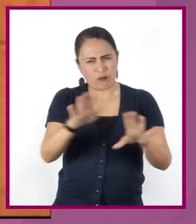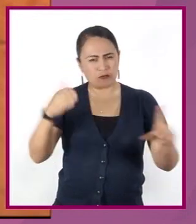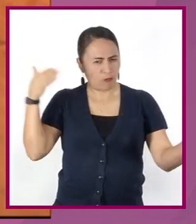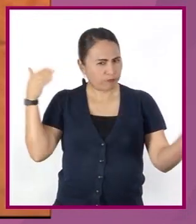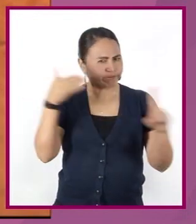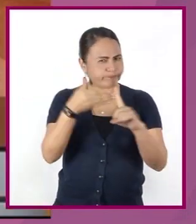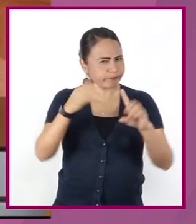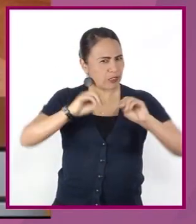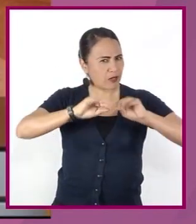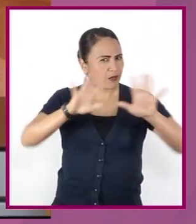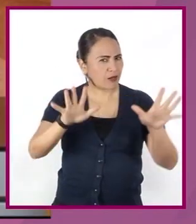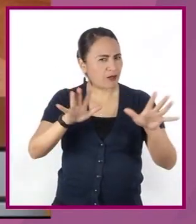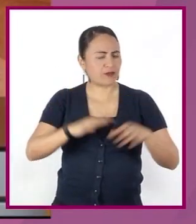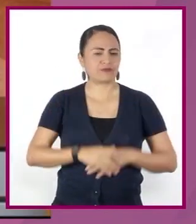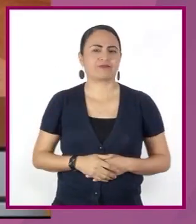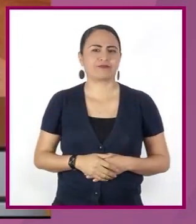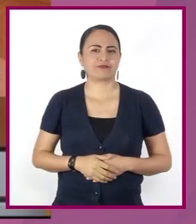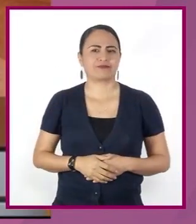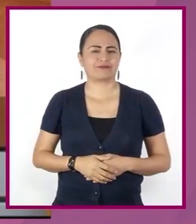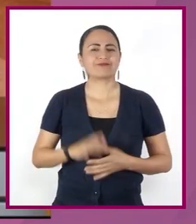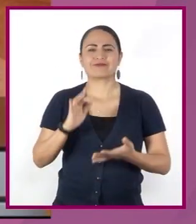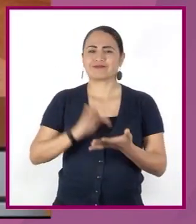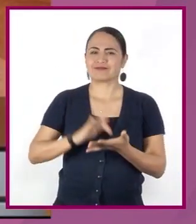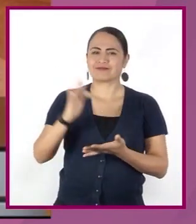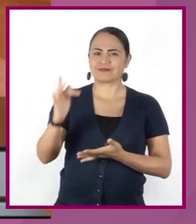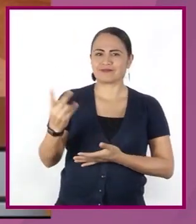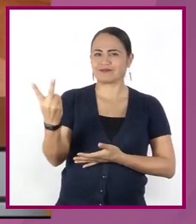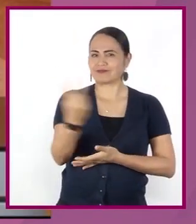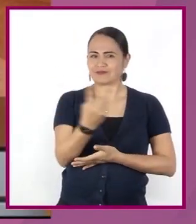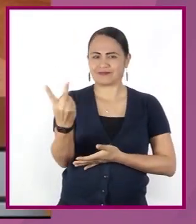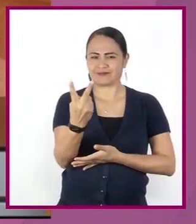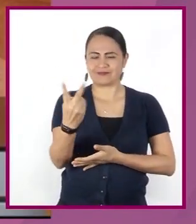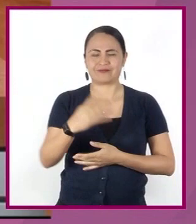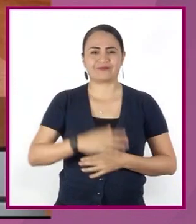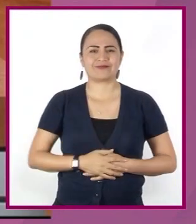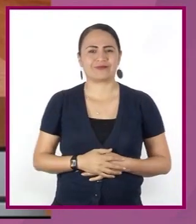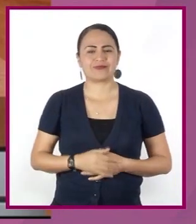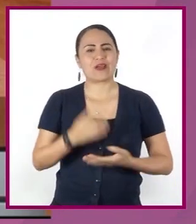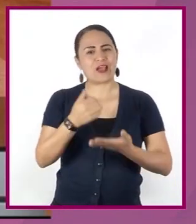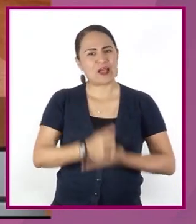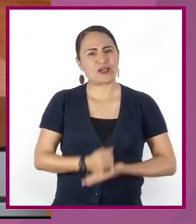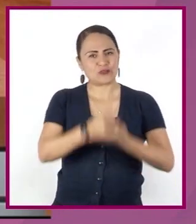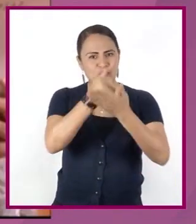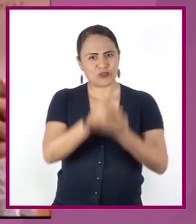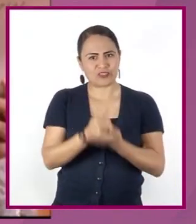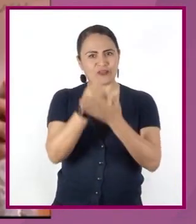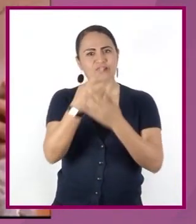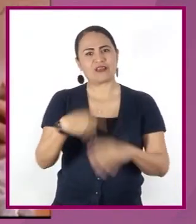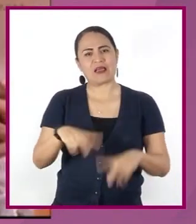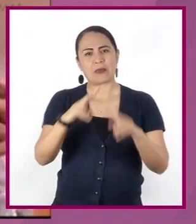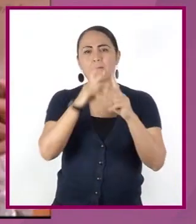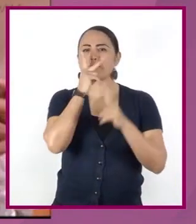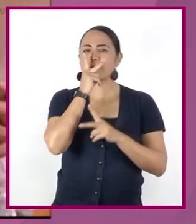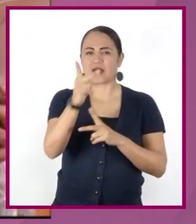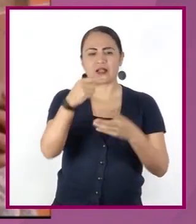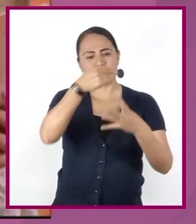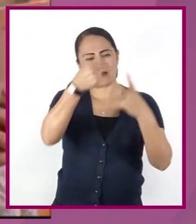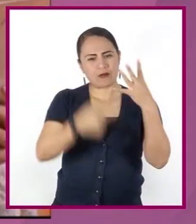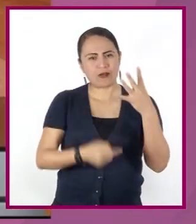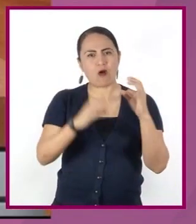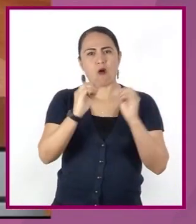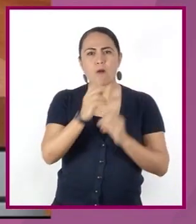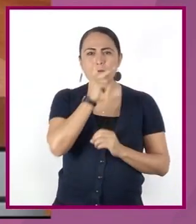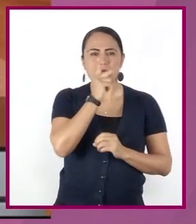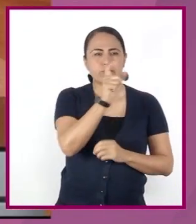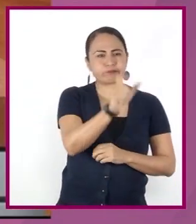precisa. Muchas gracias, Margaret Fuller y Truman Capote, por ayudarnos a descubrir el tipo de palabras y frases que se